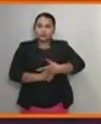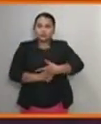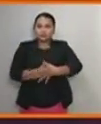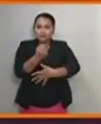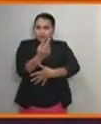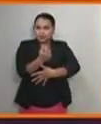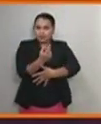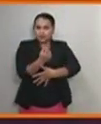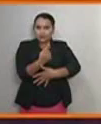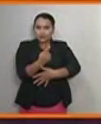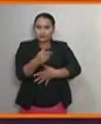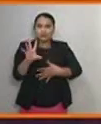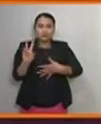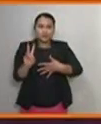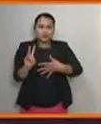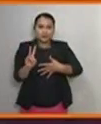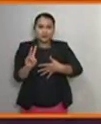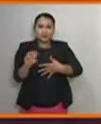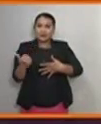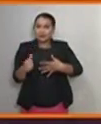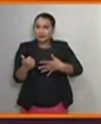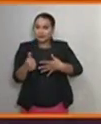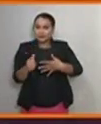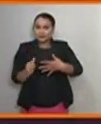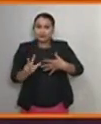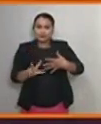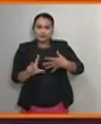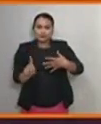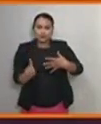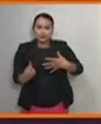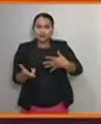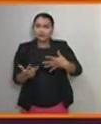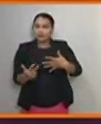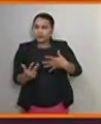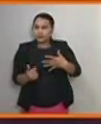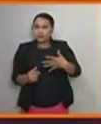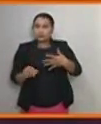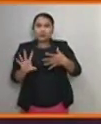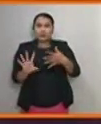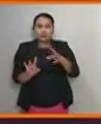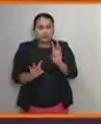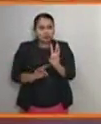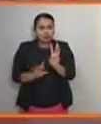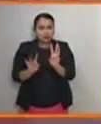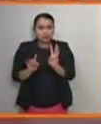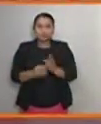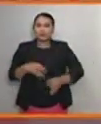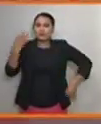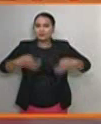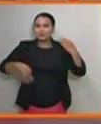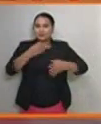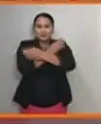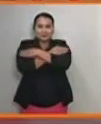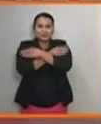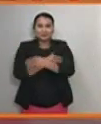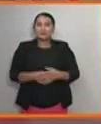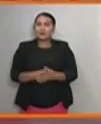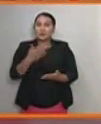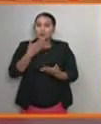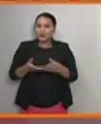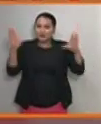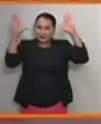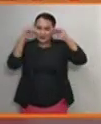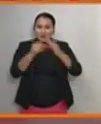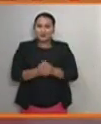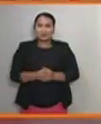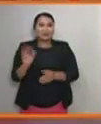11, 17, 10, 31, 13 y el 18. Muchas felicidades, les deseo una feliz noche.